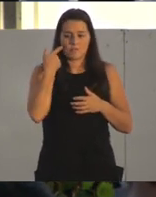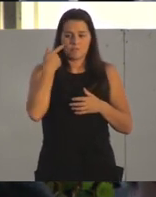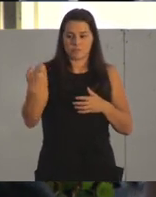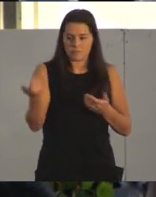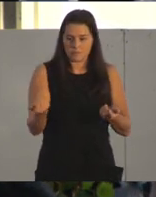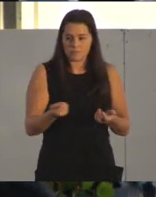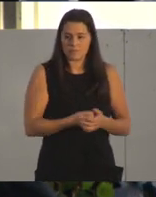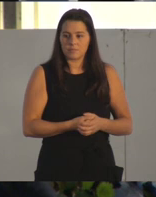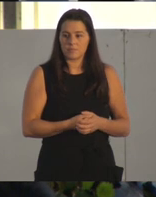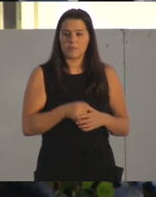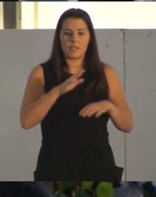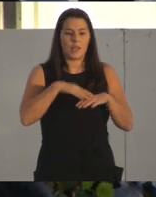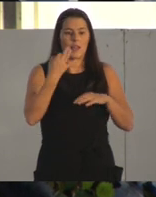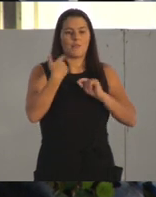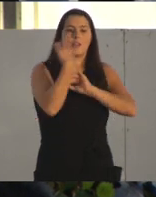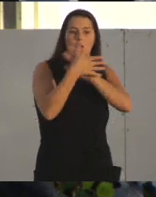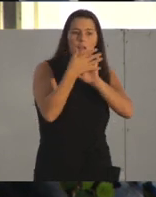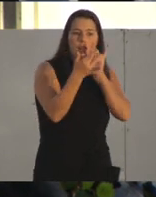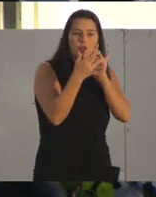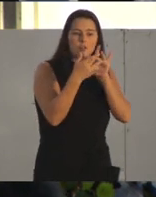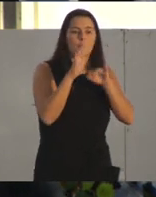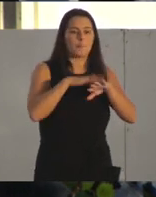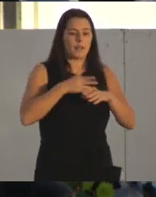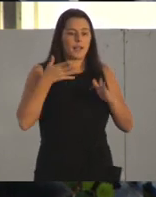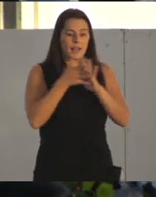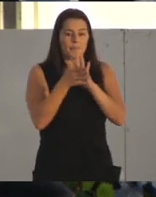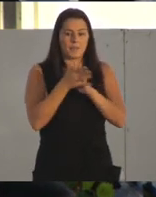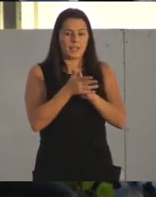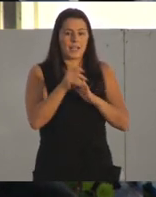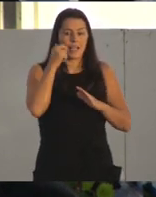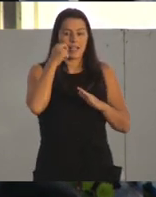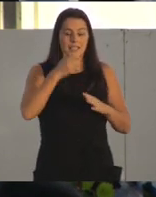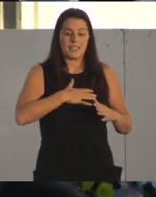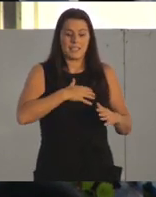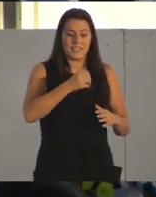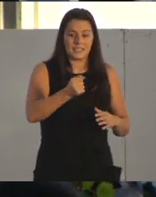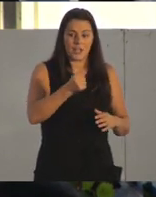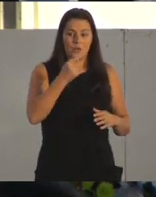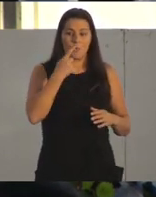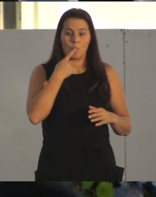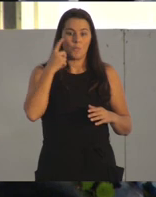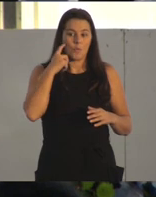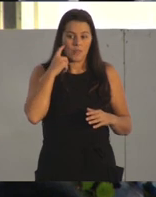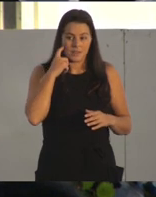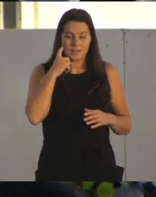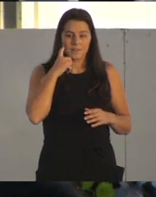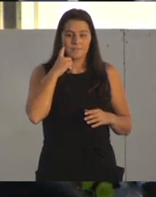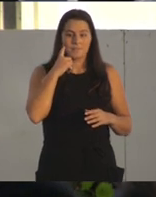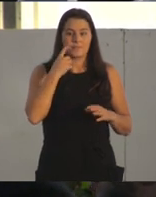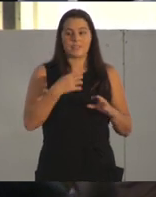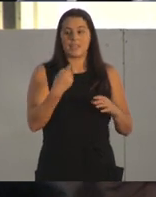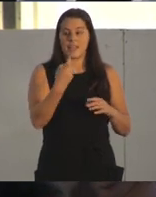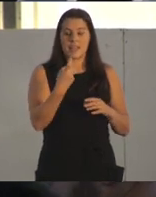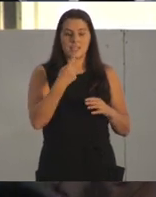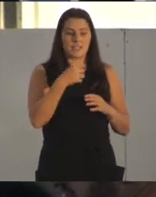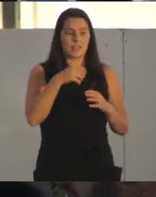que hablar con ellos para decirles que una buena salud bucodental va de la mano con un buen proceso de deglución. Cuantas